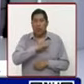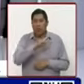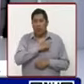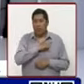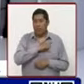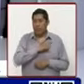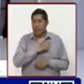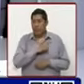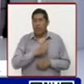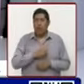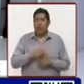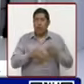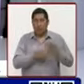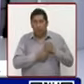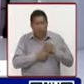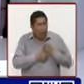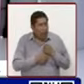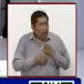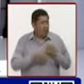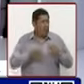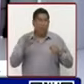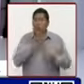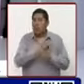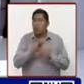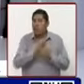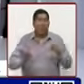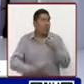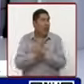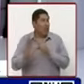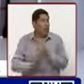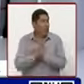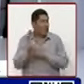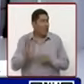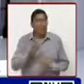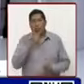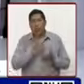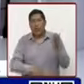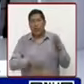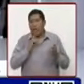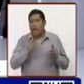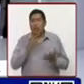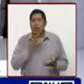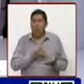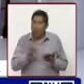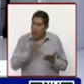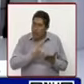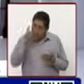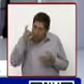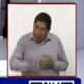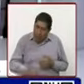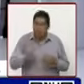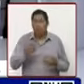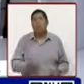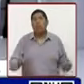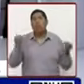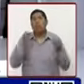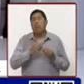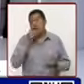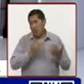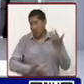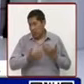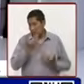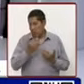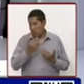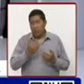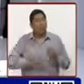policía, de las Fuerzas Armadas, del Viceministerio de Defensa, de que es evidente que se necesita un mayor control en nuestras